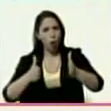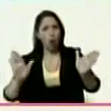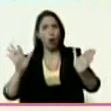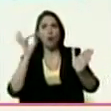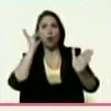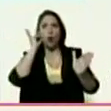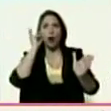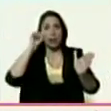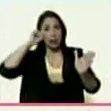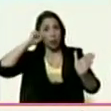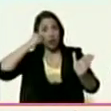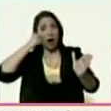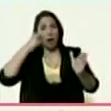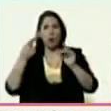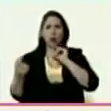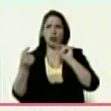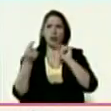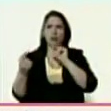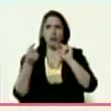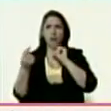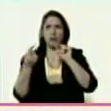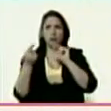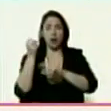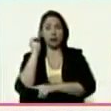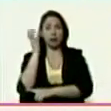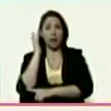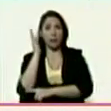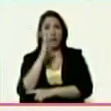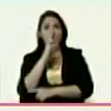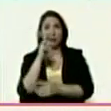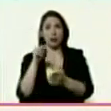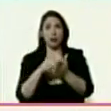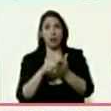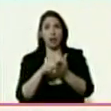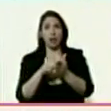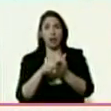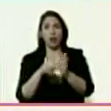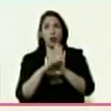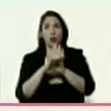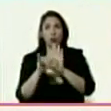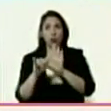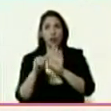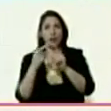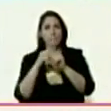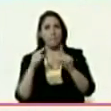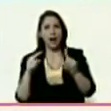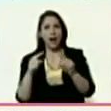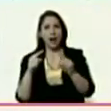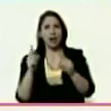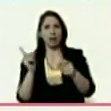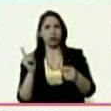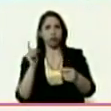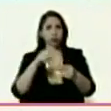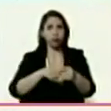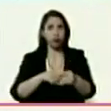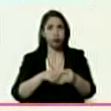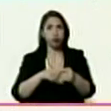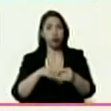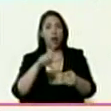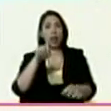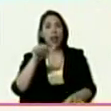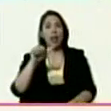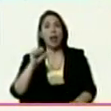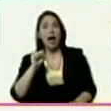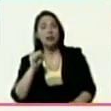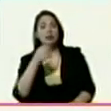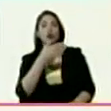mujer. Recordemos aquel debate en la Asamblea Nacional, en la Constituyente, para ver si incluían el las y los,